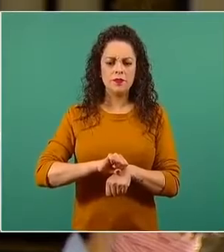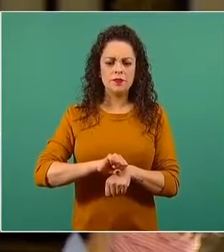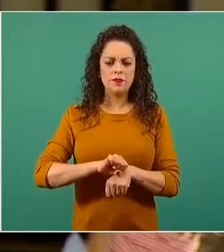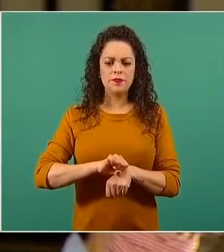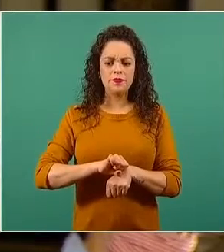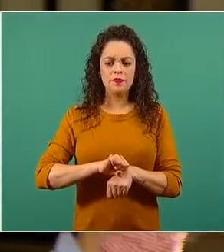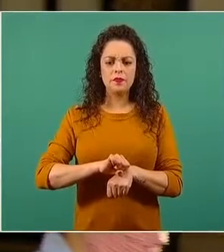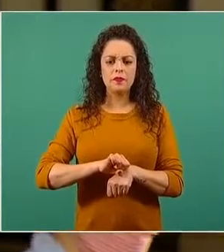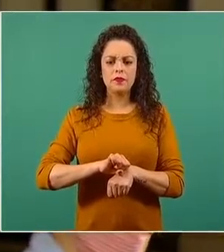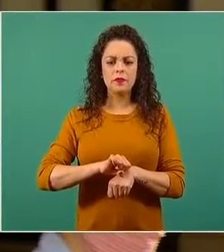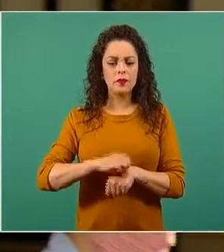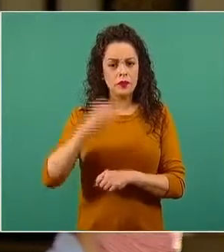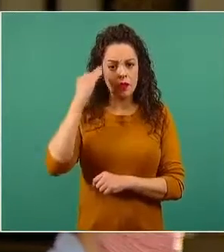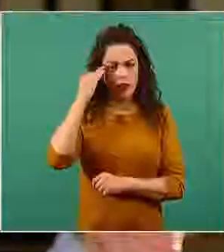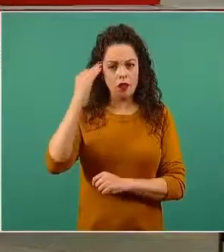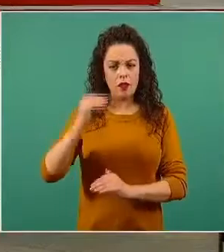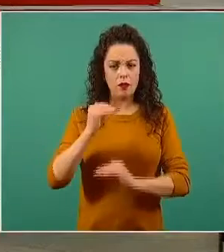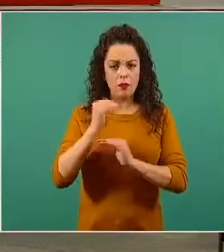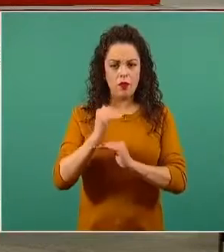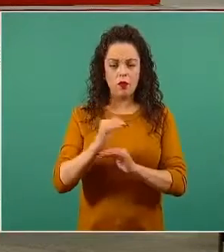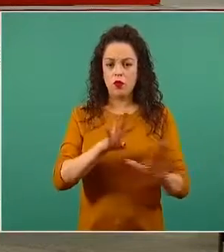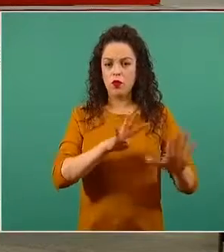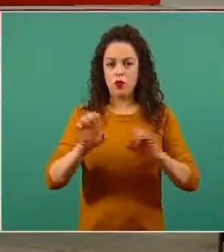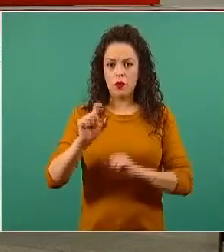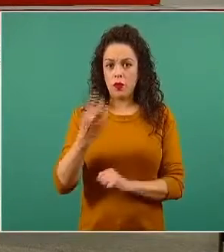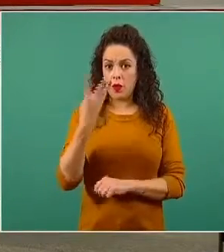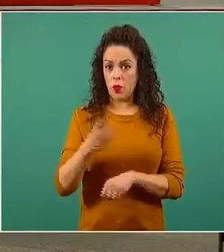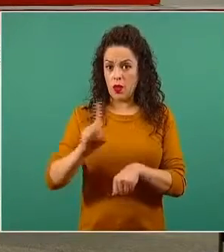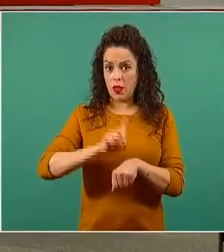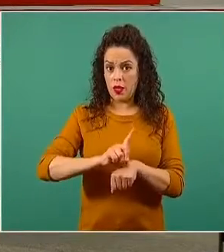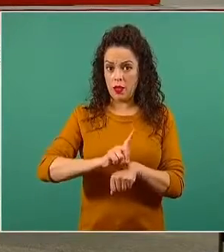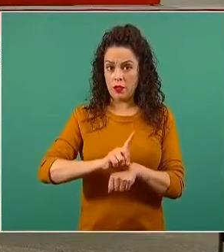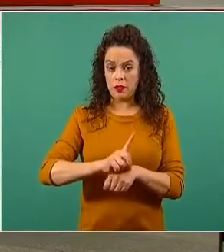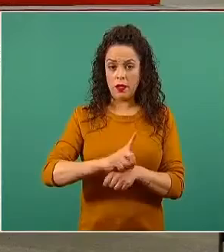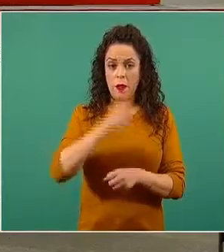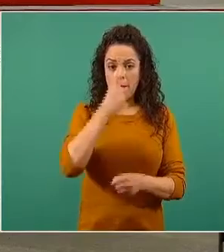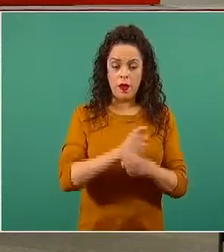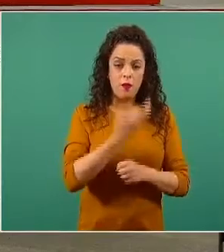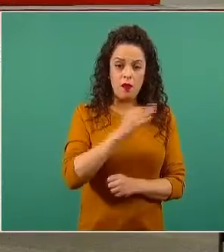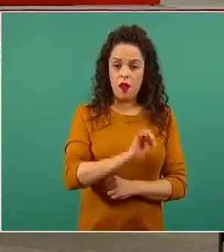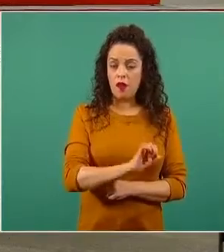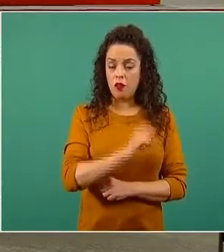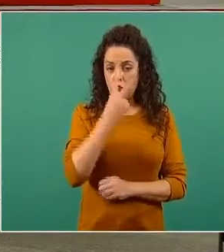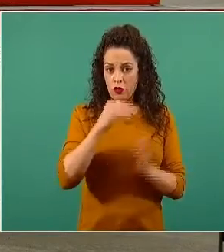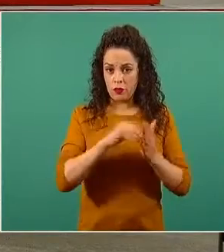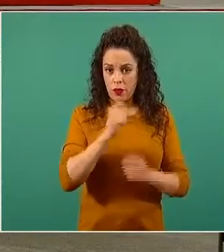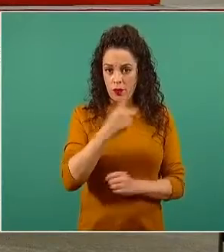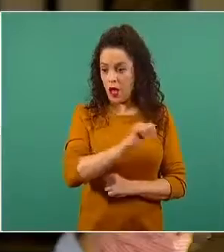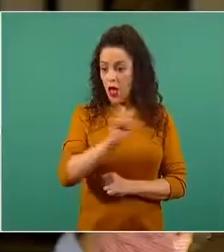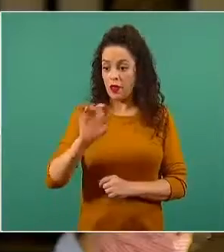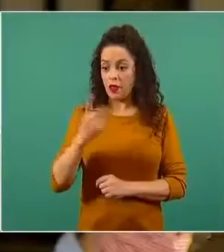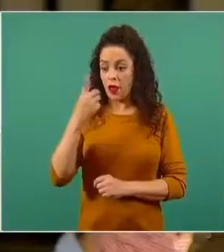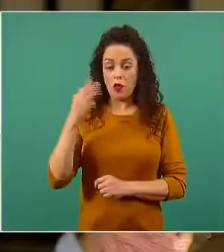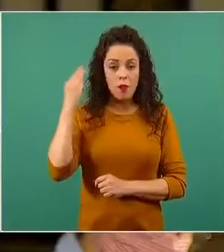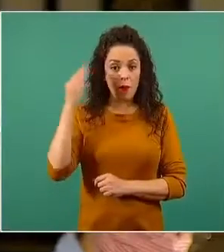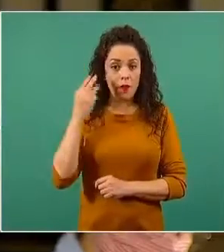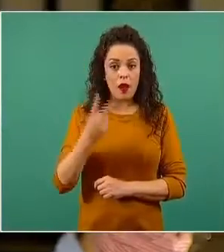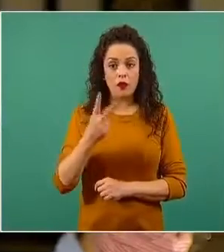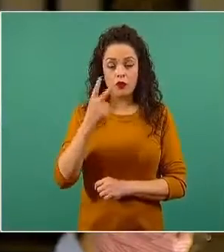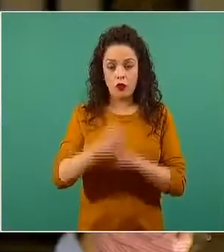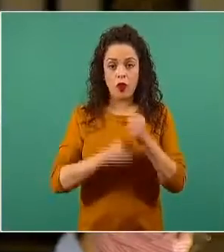que para en un lapso de 424 días, entre el 1 de febrero del 2021 y el 31 de marzo del